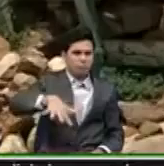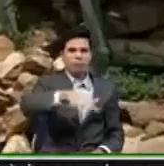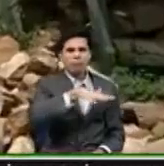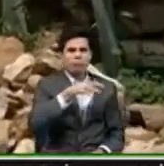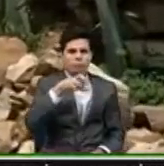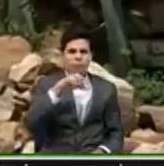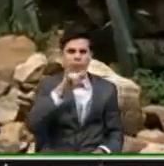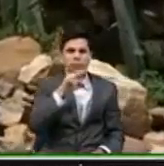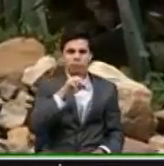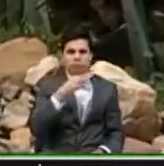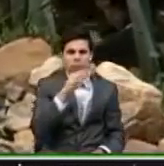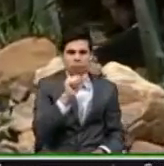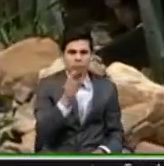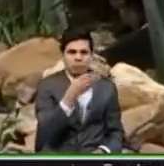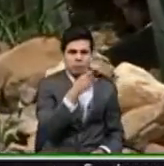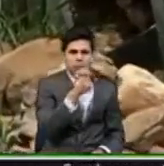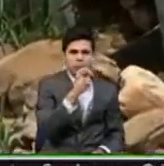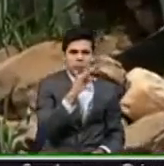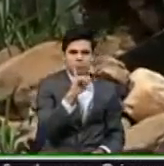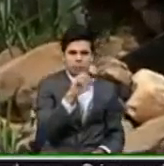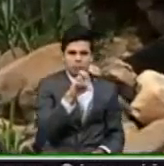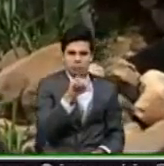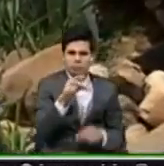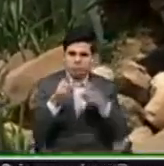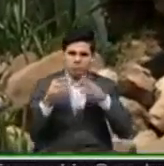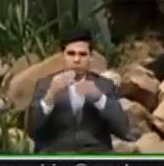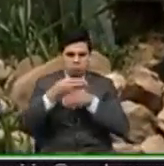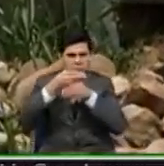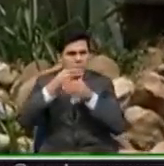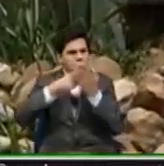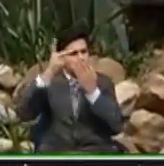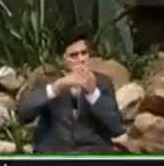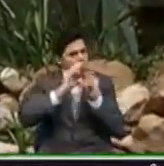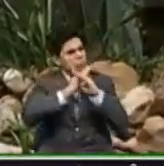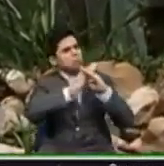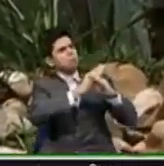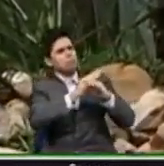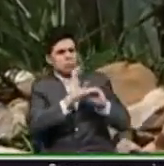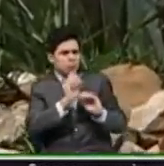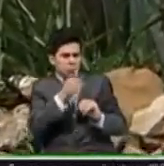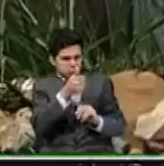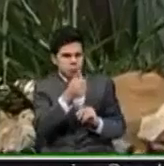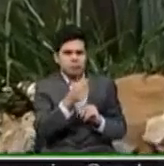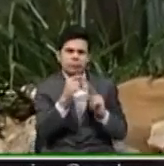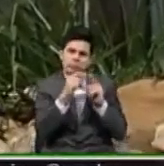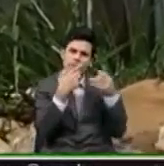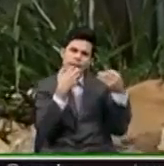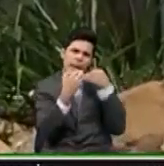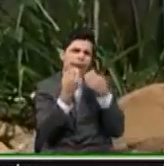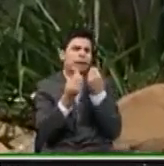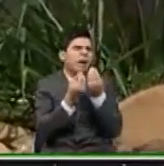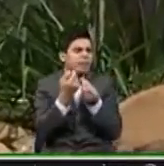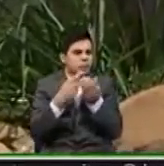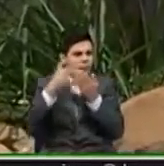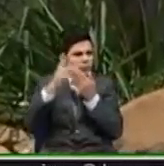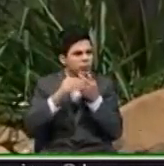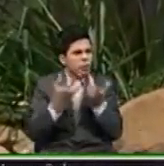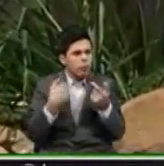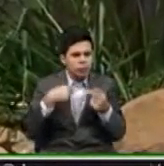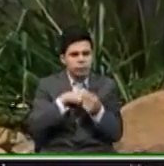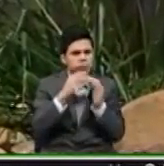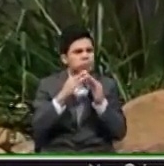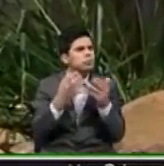asentamiento Punta Betín, donde los habitantes de ese lugar no se oponen al proyecto, pero sí piden mayor claridad en la ejecución de este.